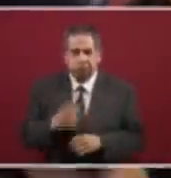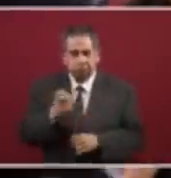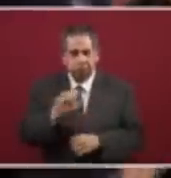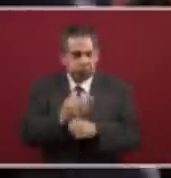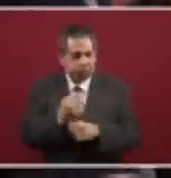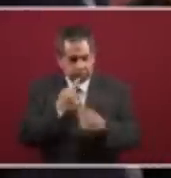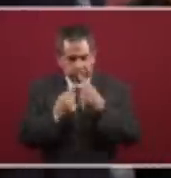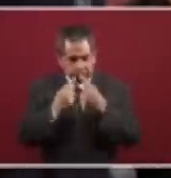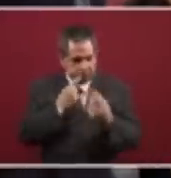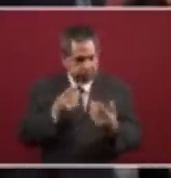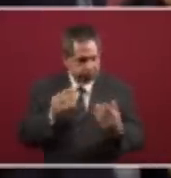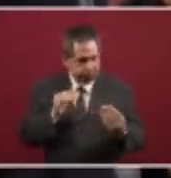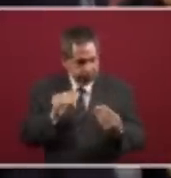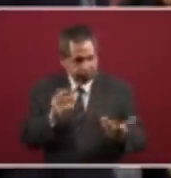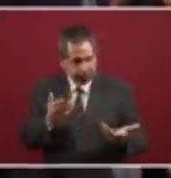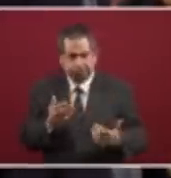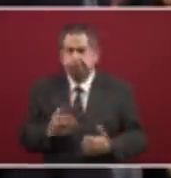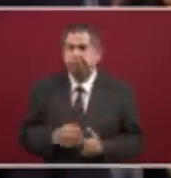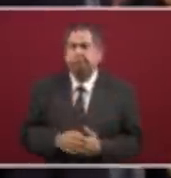debate